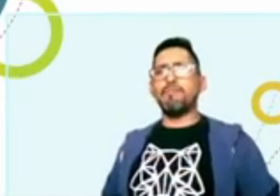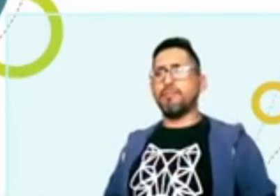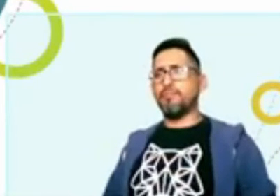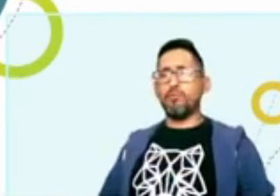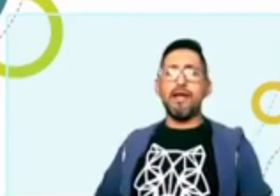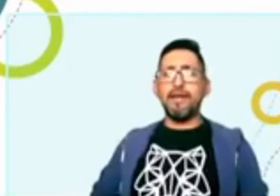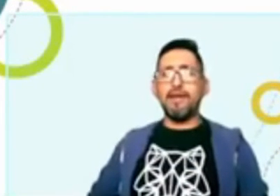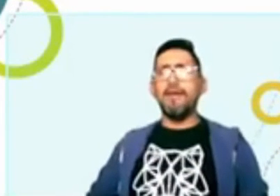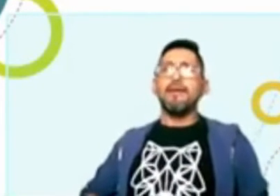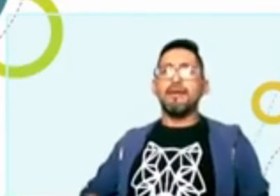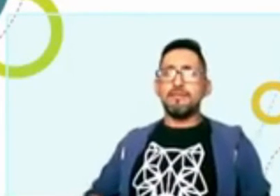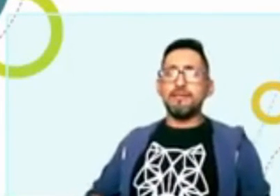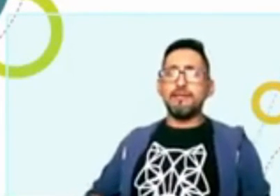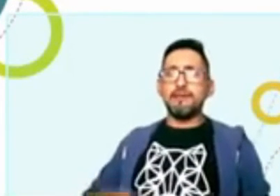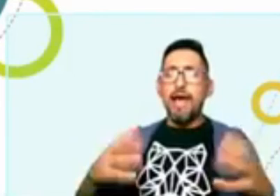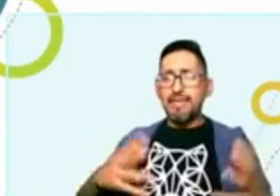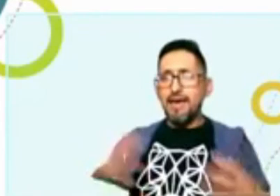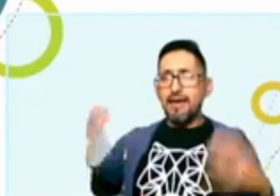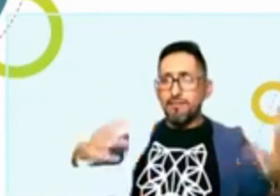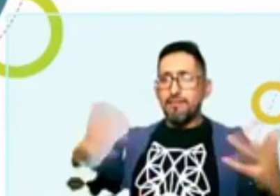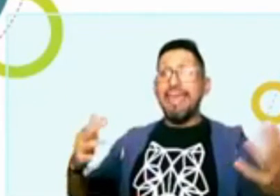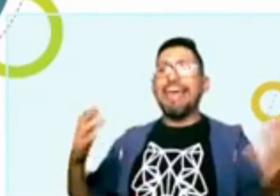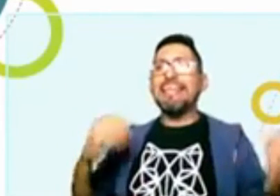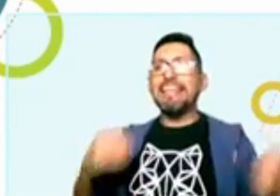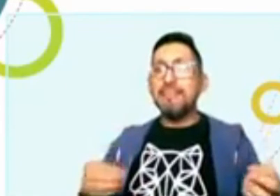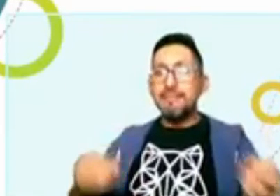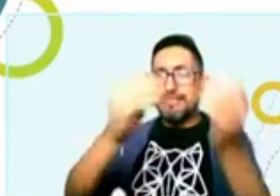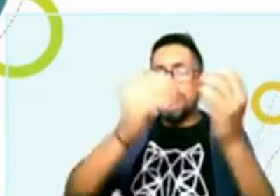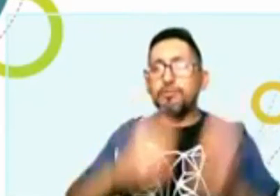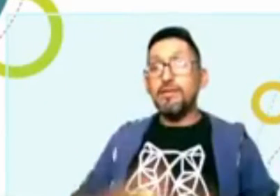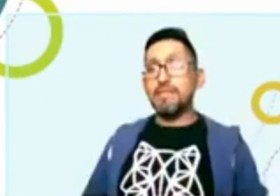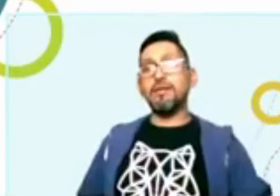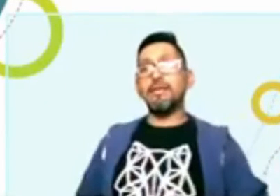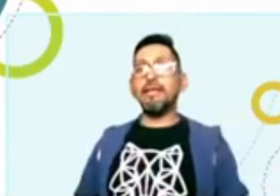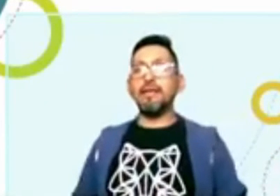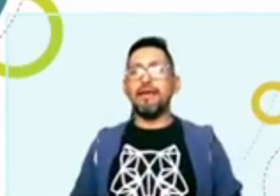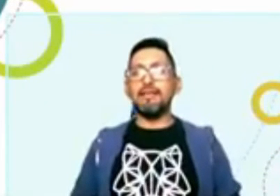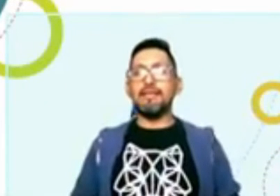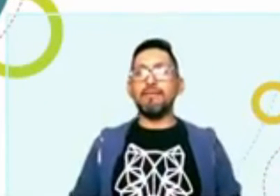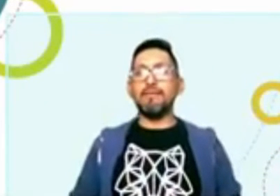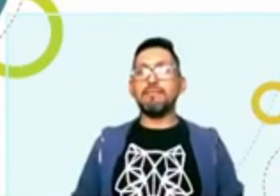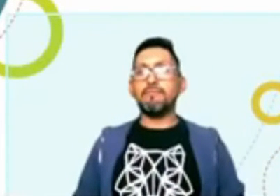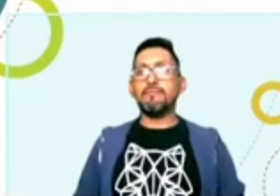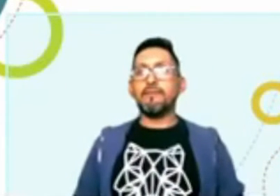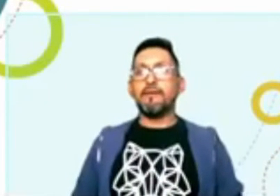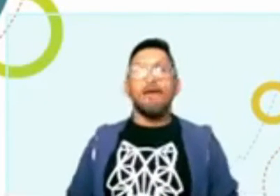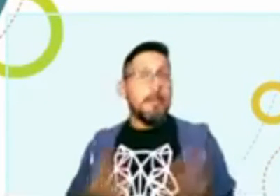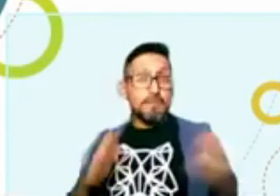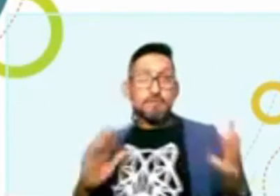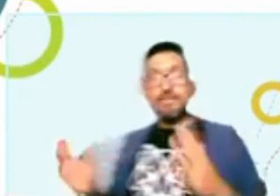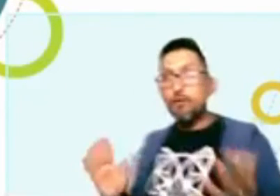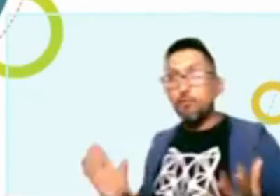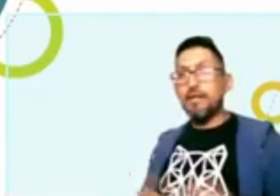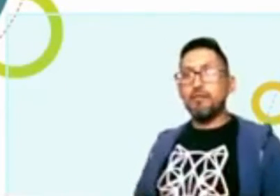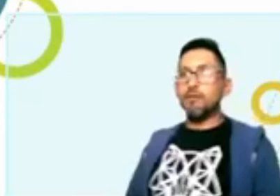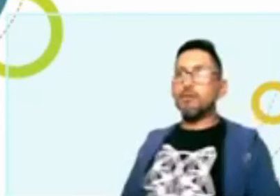voy a procurar que haya equidad. Ese tipo de ideas son equitativas. Hay